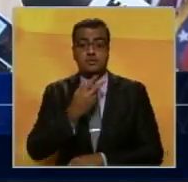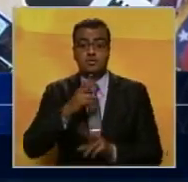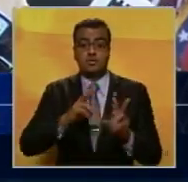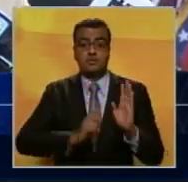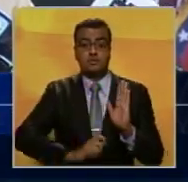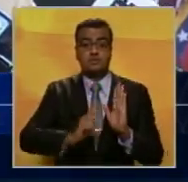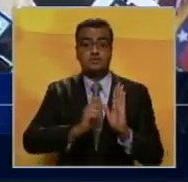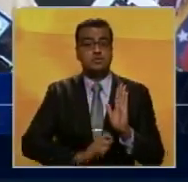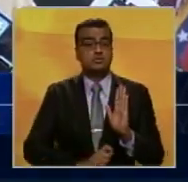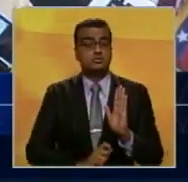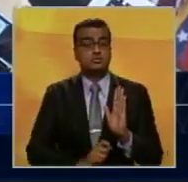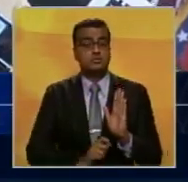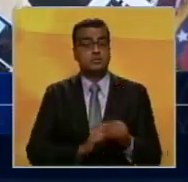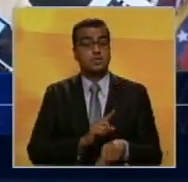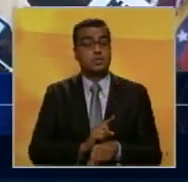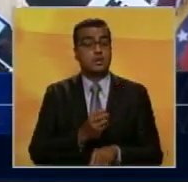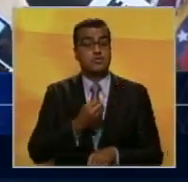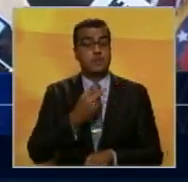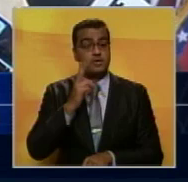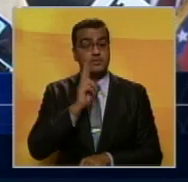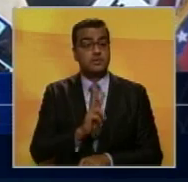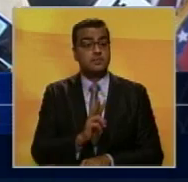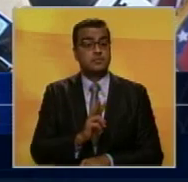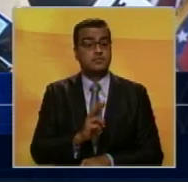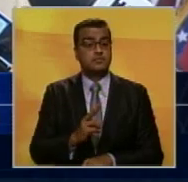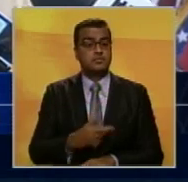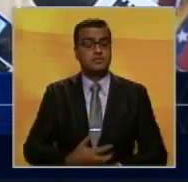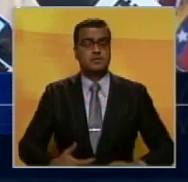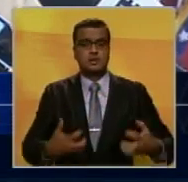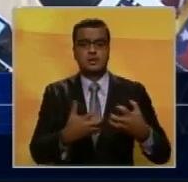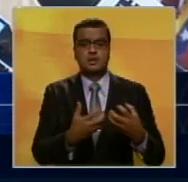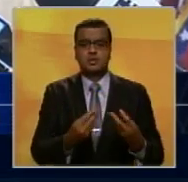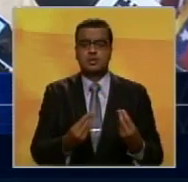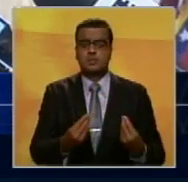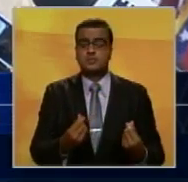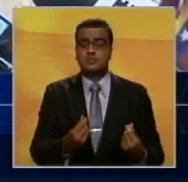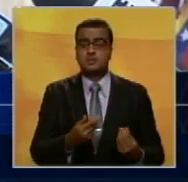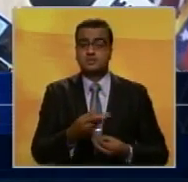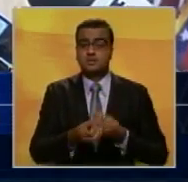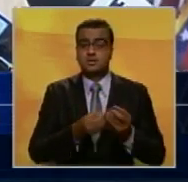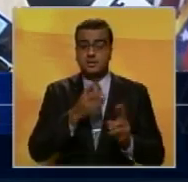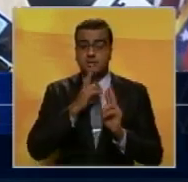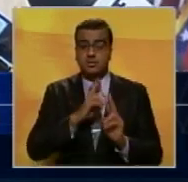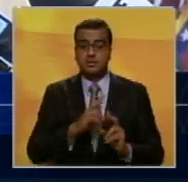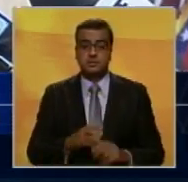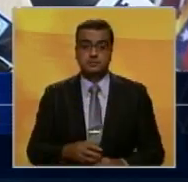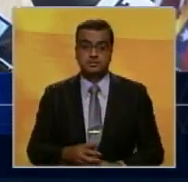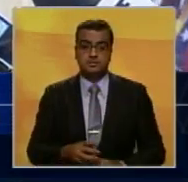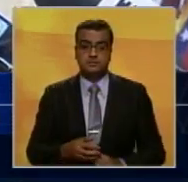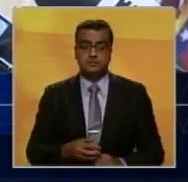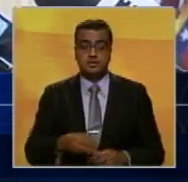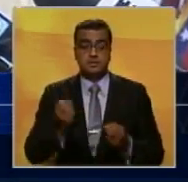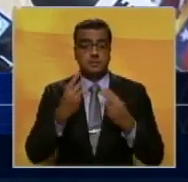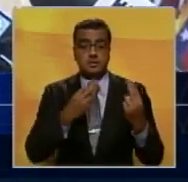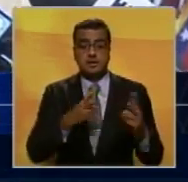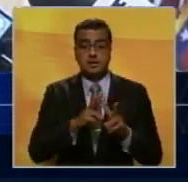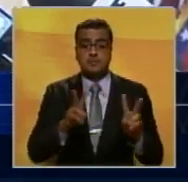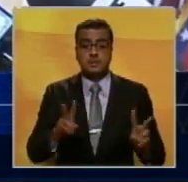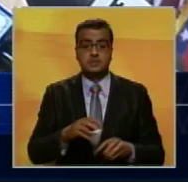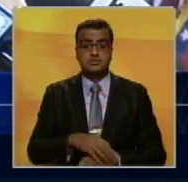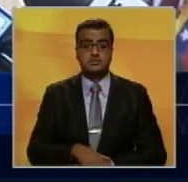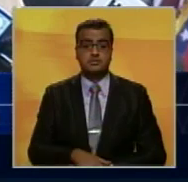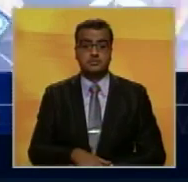convención colectiva y enhorabuena vemos que en plena guerra económica se estén dando estos resultados en Maderas del Orinoco. Bienvenida a la paz en Maderas del